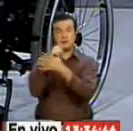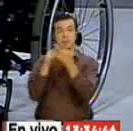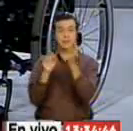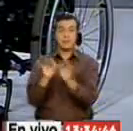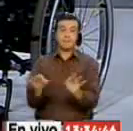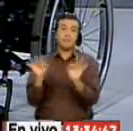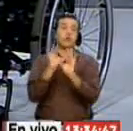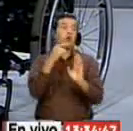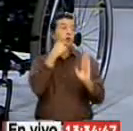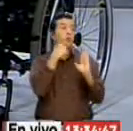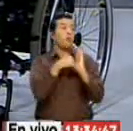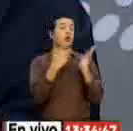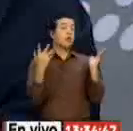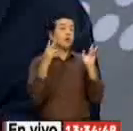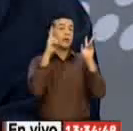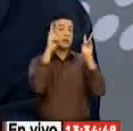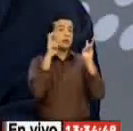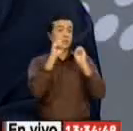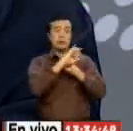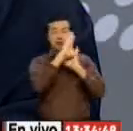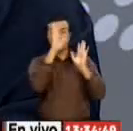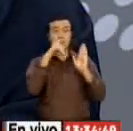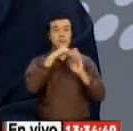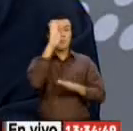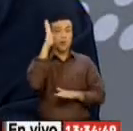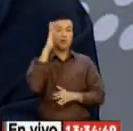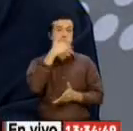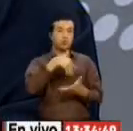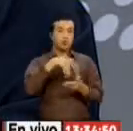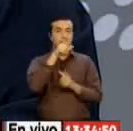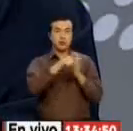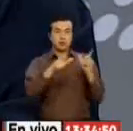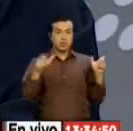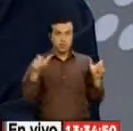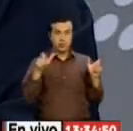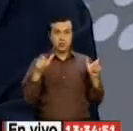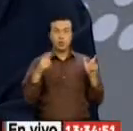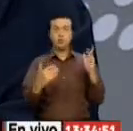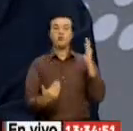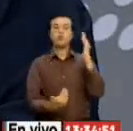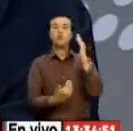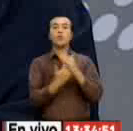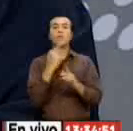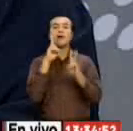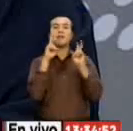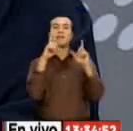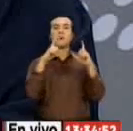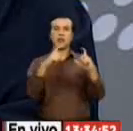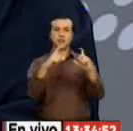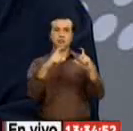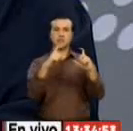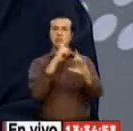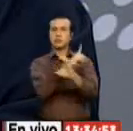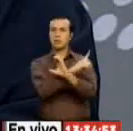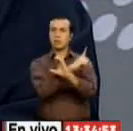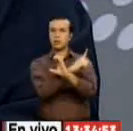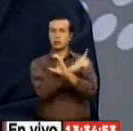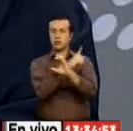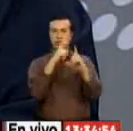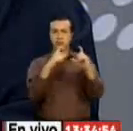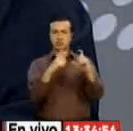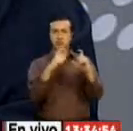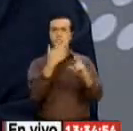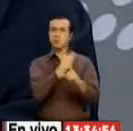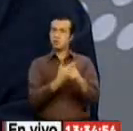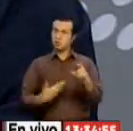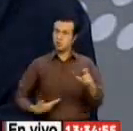medibles. Por ejemplo, hablemos del más claro, que el que más ha inquietado a la población: la acreditación de discapacidad. El presidente de la República ha estado muy